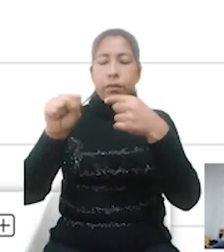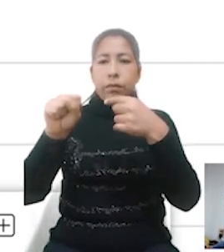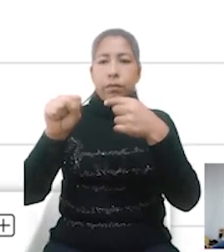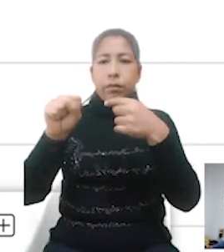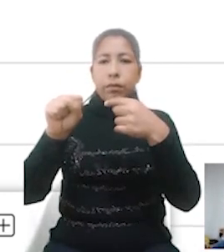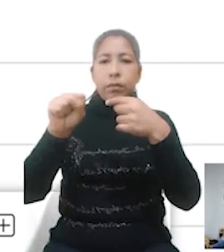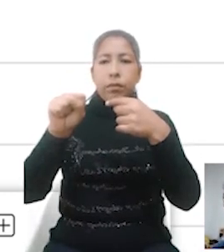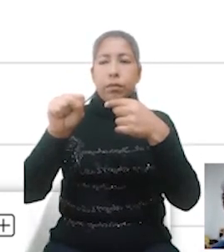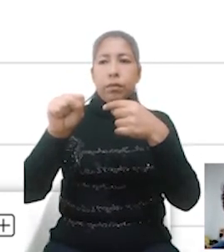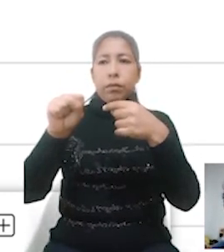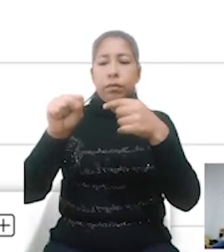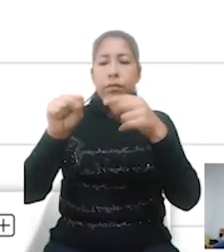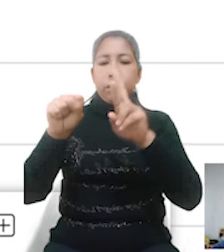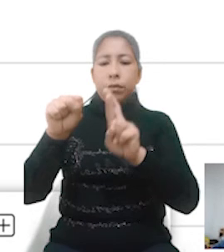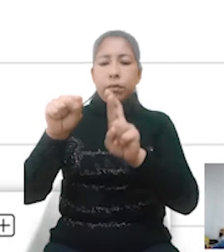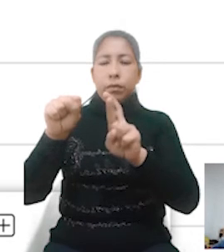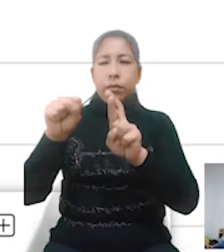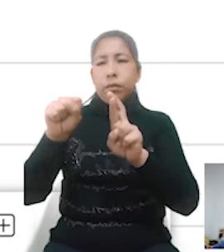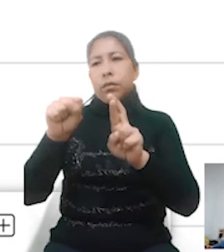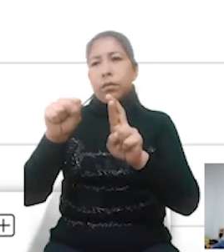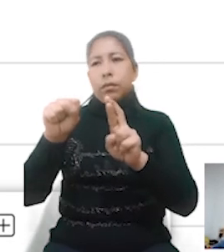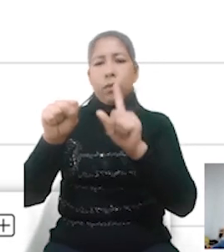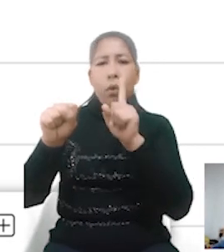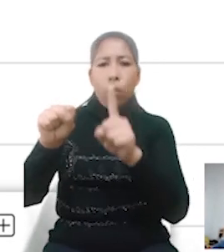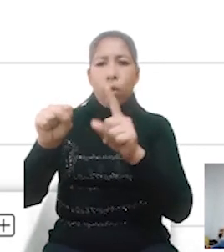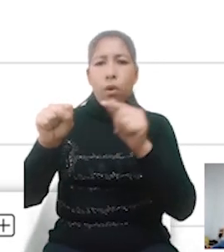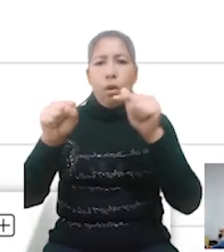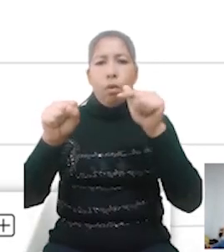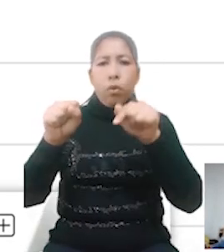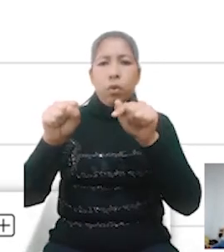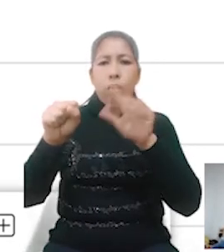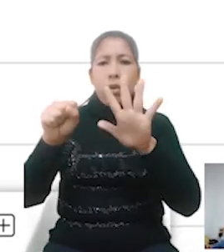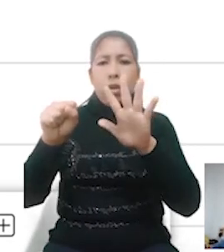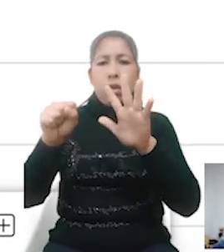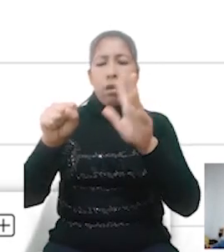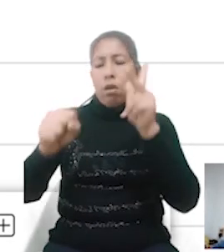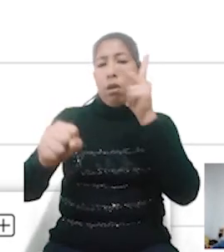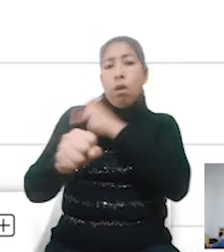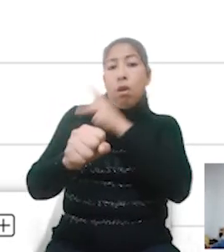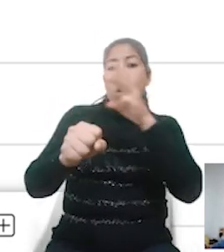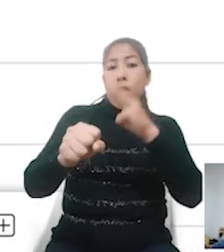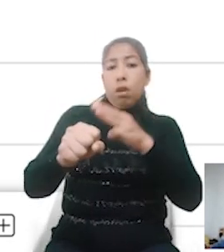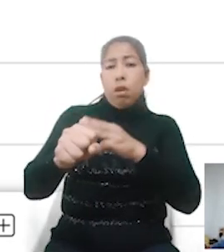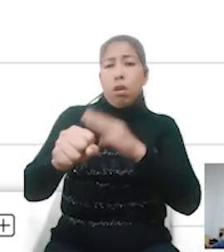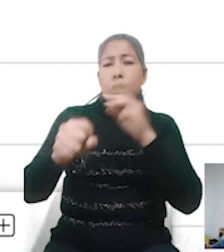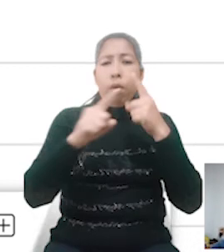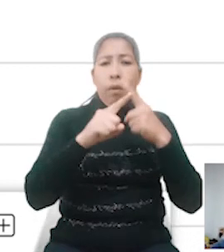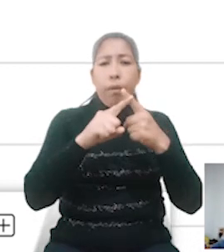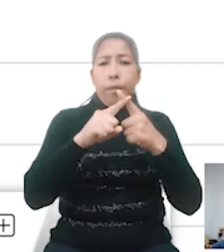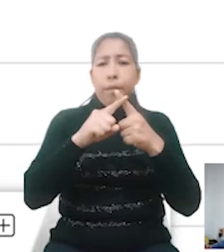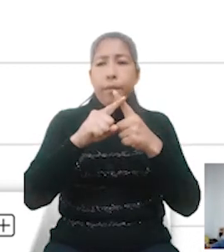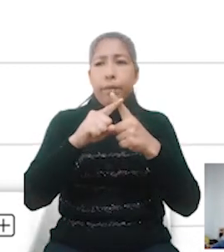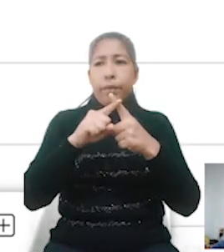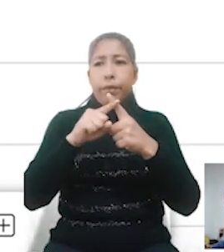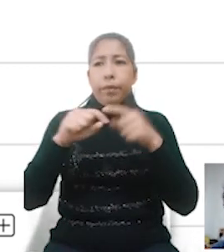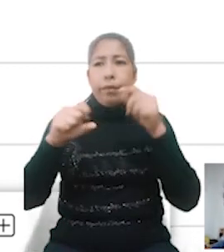arco es igual a la longitud del radio, que es 1,5 kilómetros, multiplicado